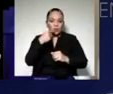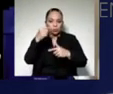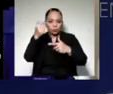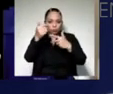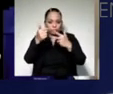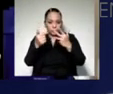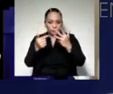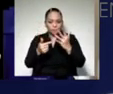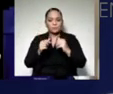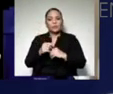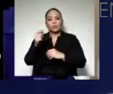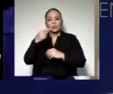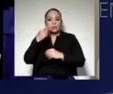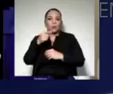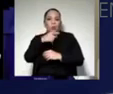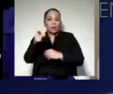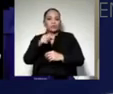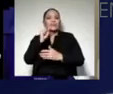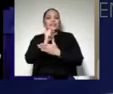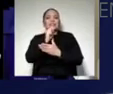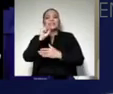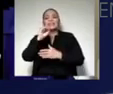tildó de sicarios políticos.